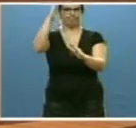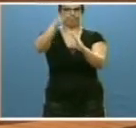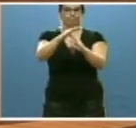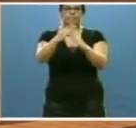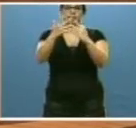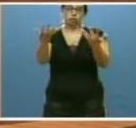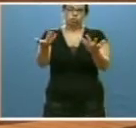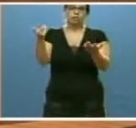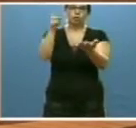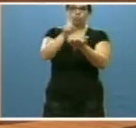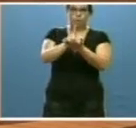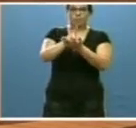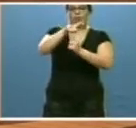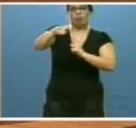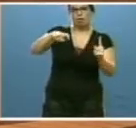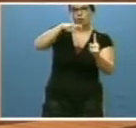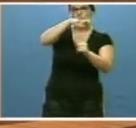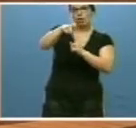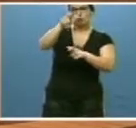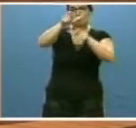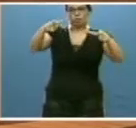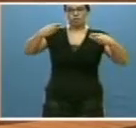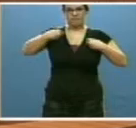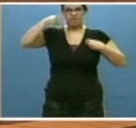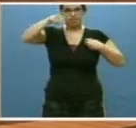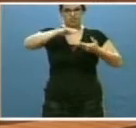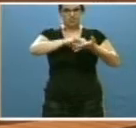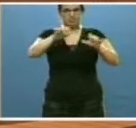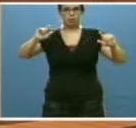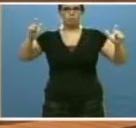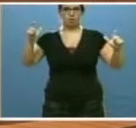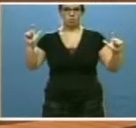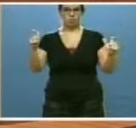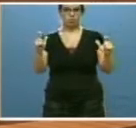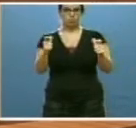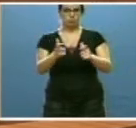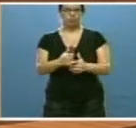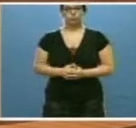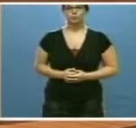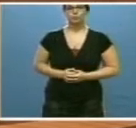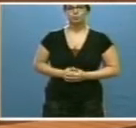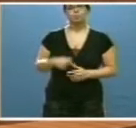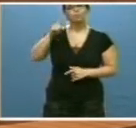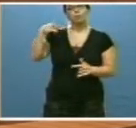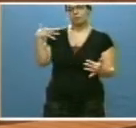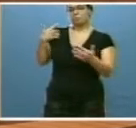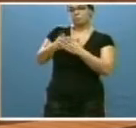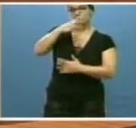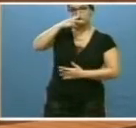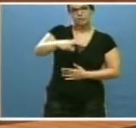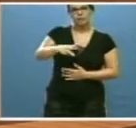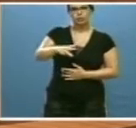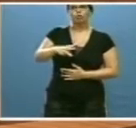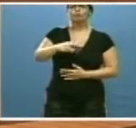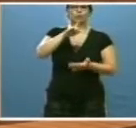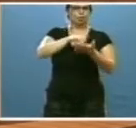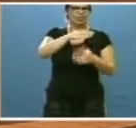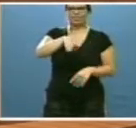año volvemos a perder población algo que en los tres últimos años también se ha producido en el conjunto de